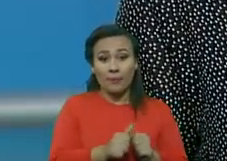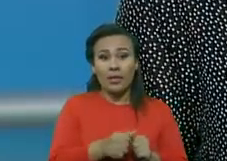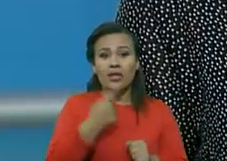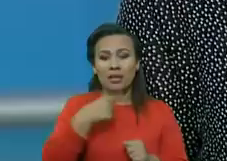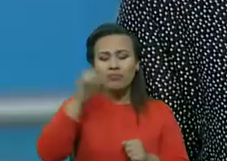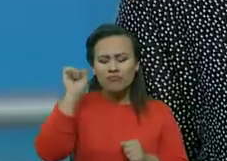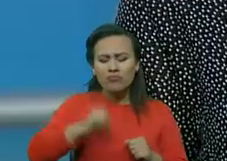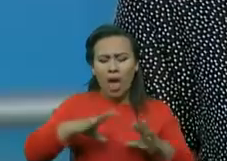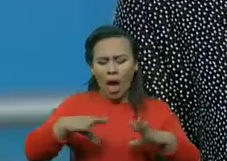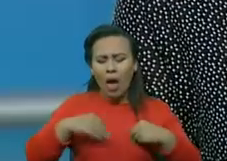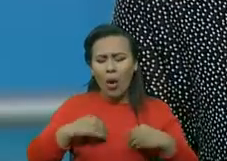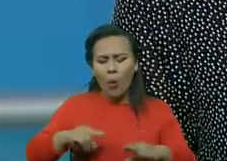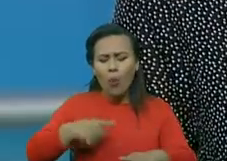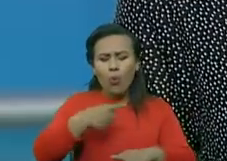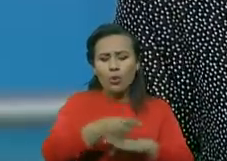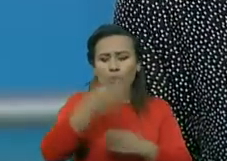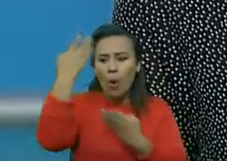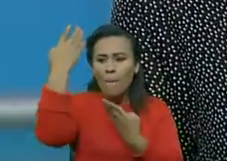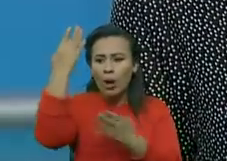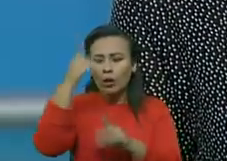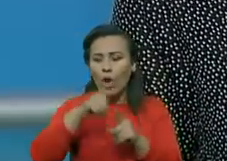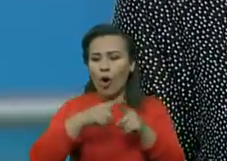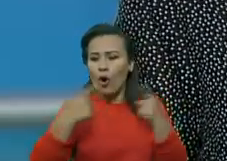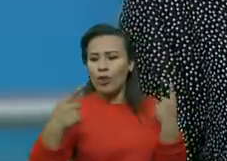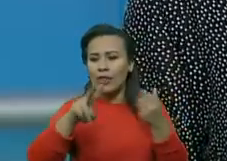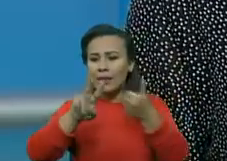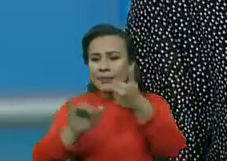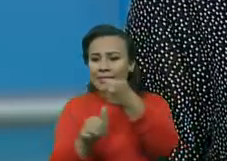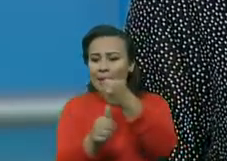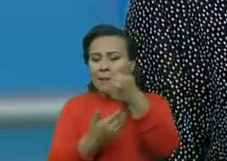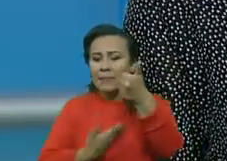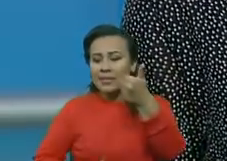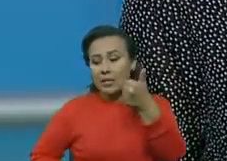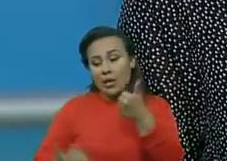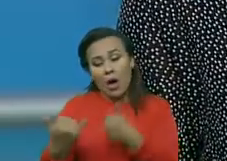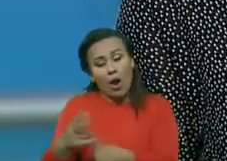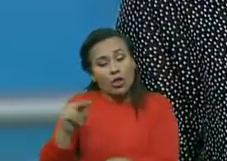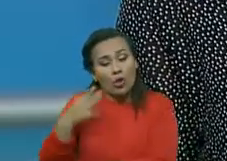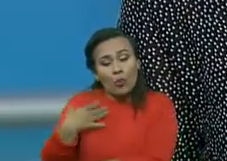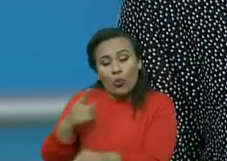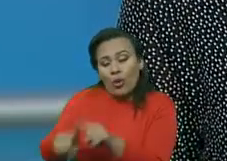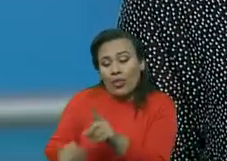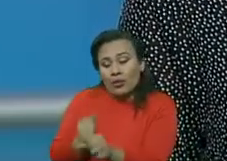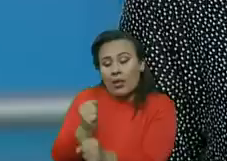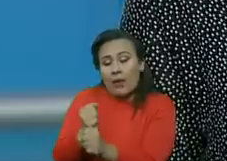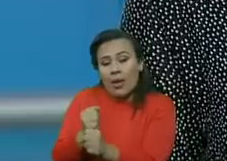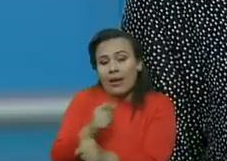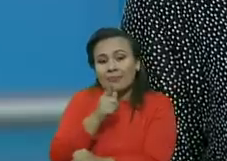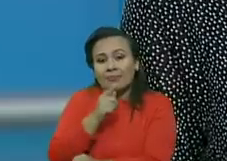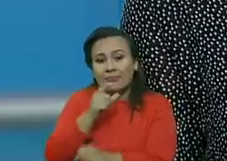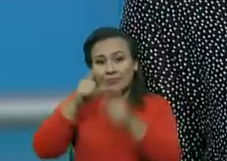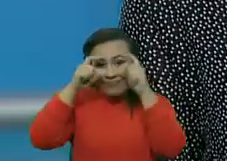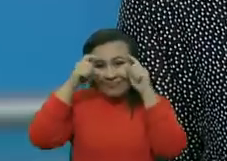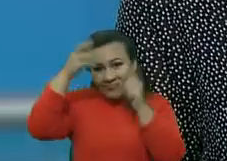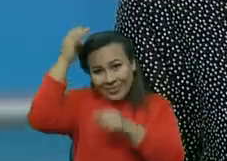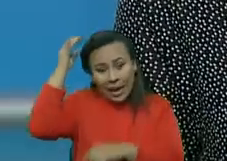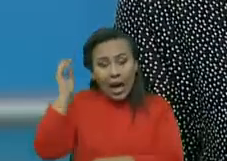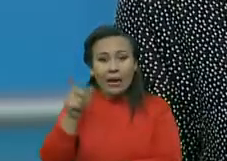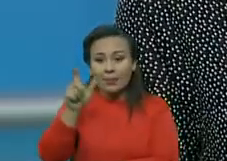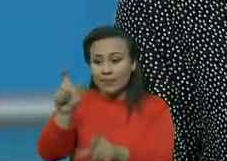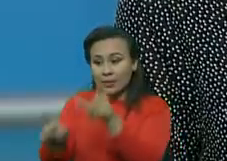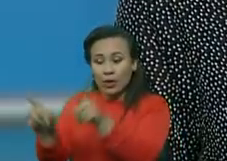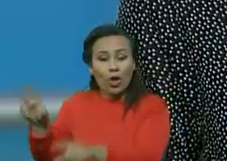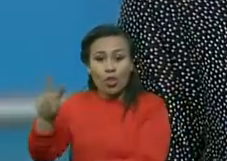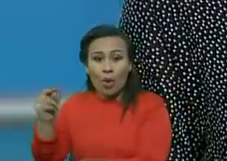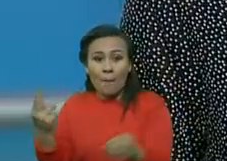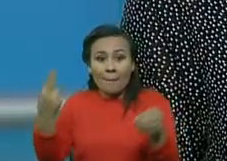dar paso al juicio político en contra del vicepresidente sin funciones, Jorge Glass, las legisladoras que no